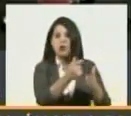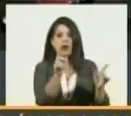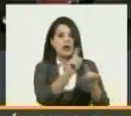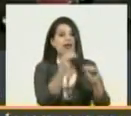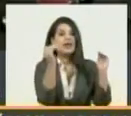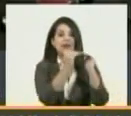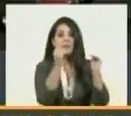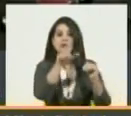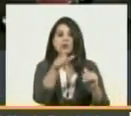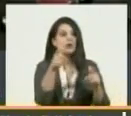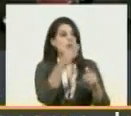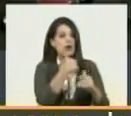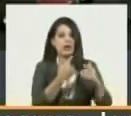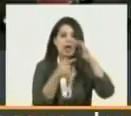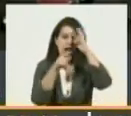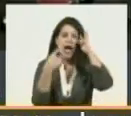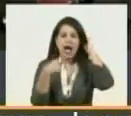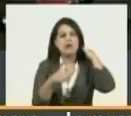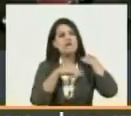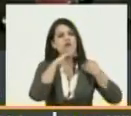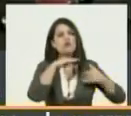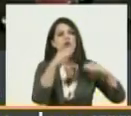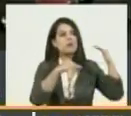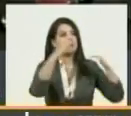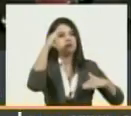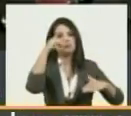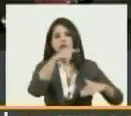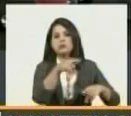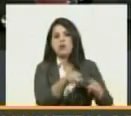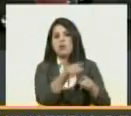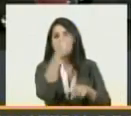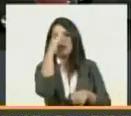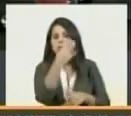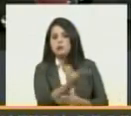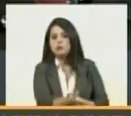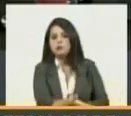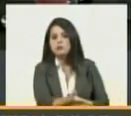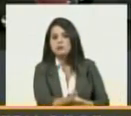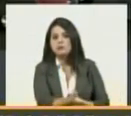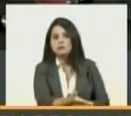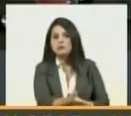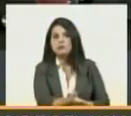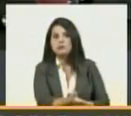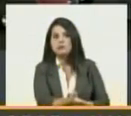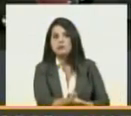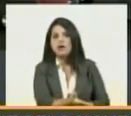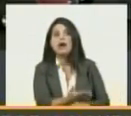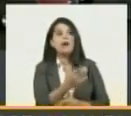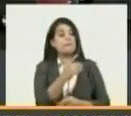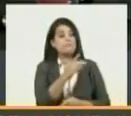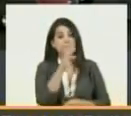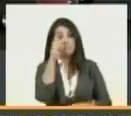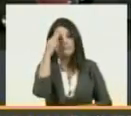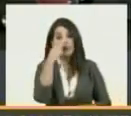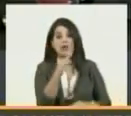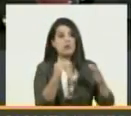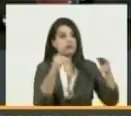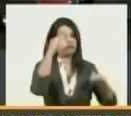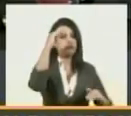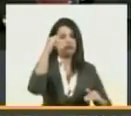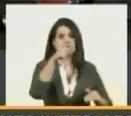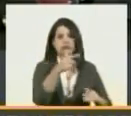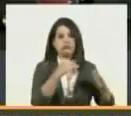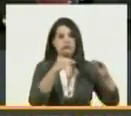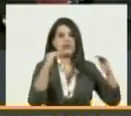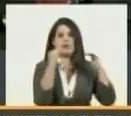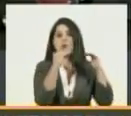pesar de las riquezas de las cuales goza este país. Uno de los países más desiguales.